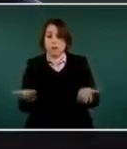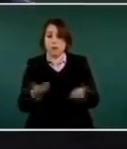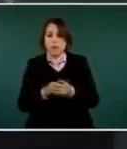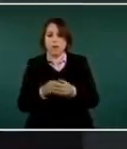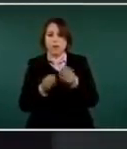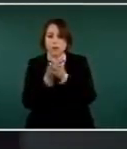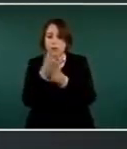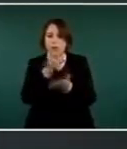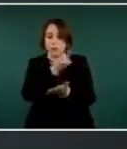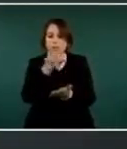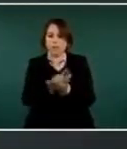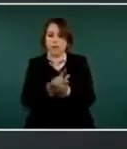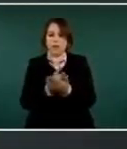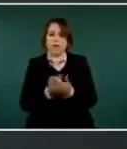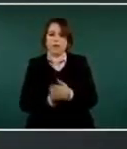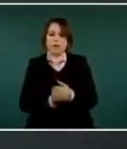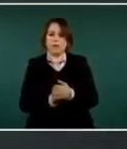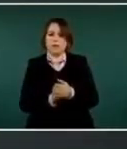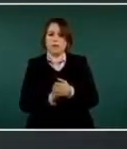ley